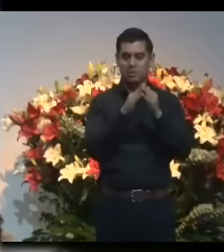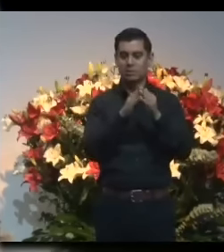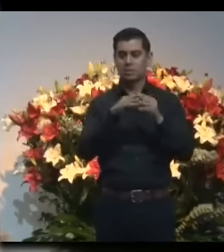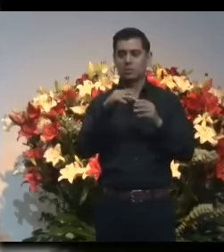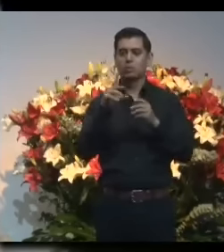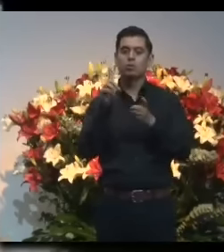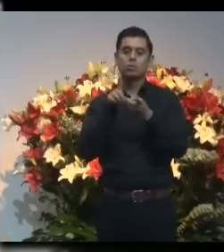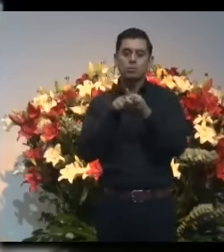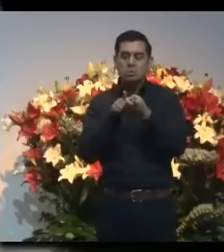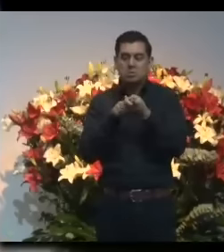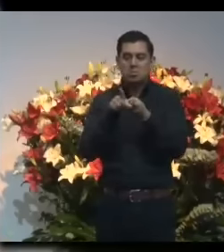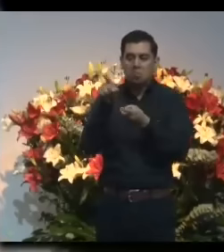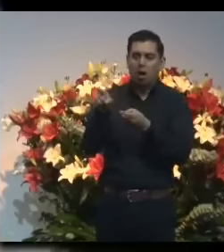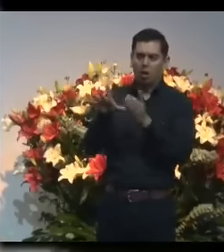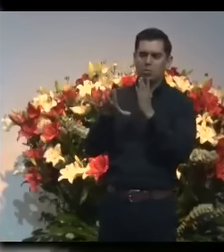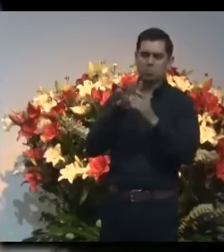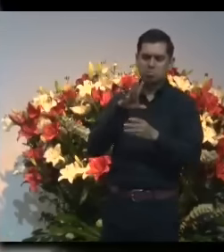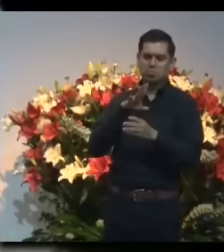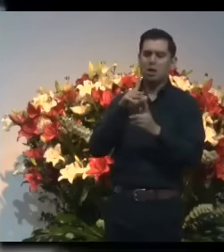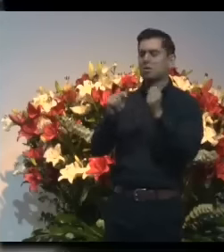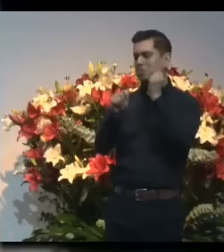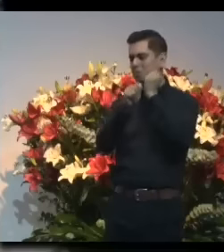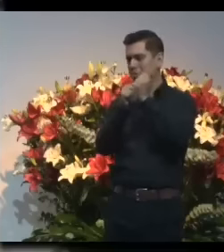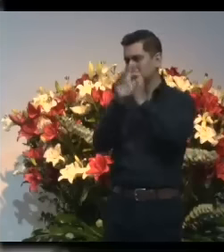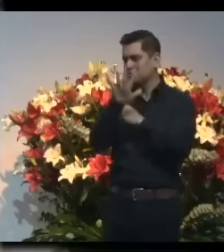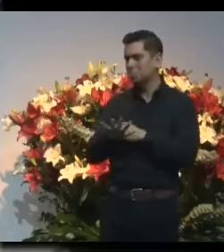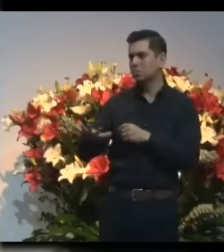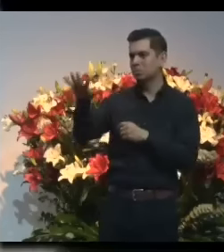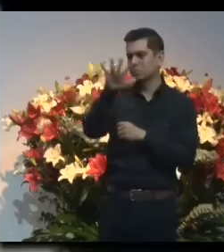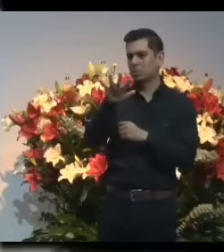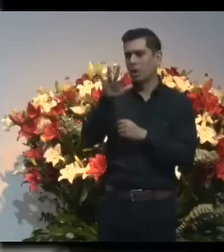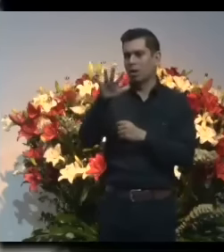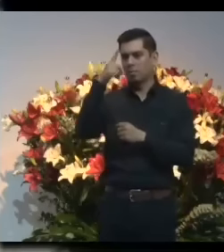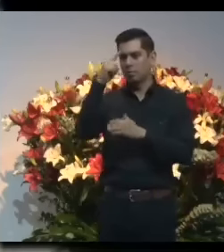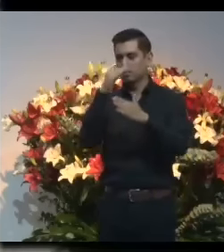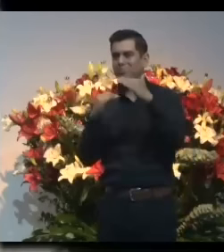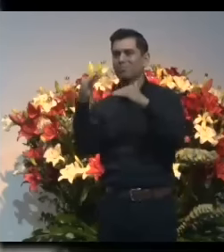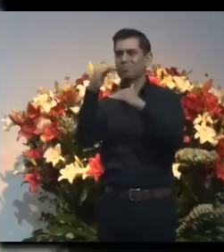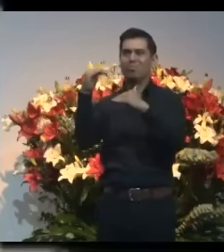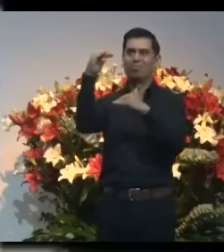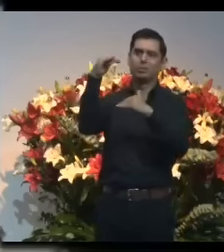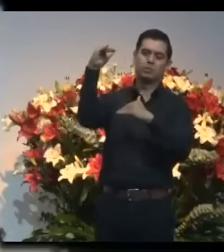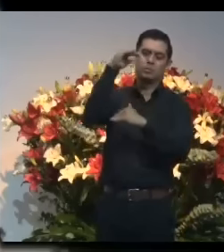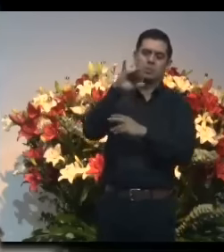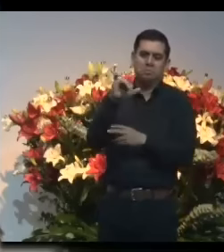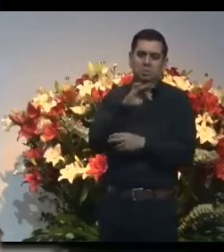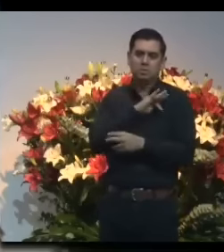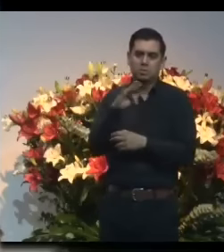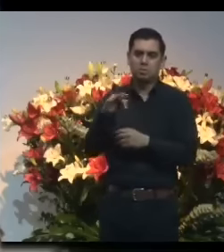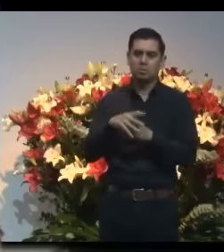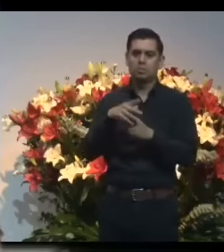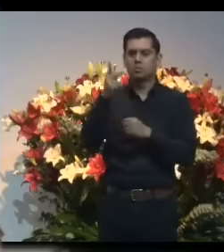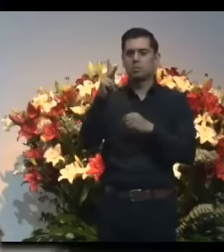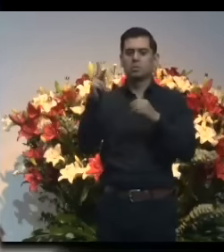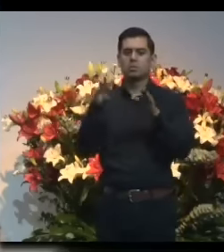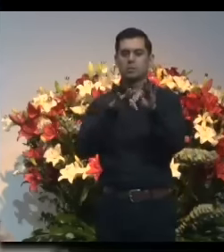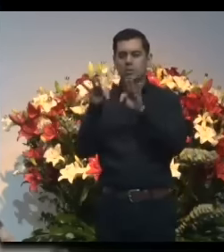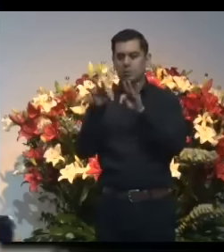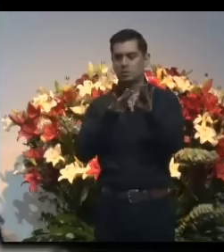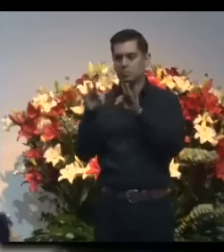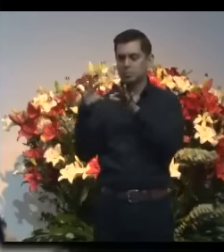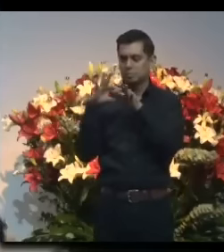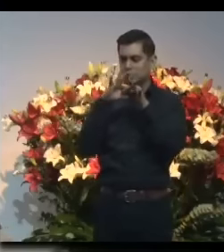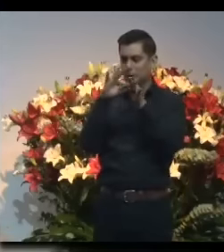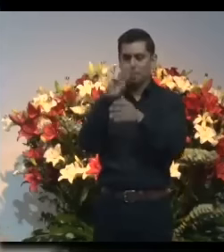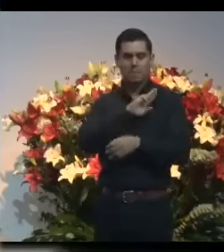transporte público, ir hacia arriba para poder tener mayor densidad de vivienda y buscar con los municipios y con los estados